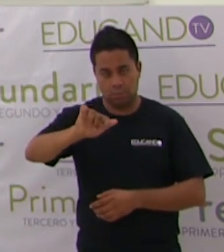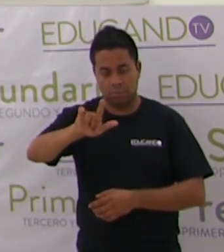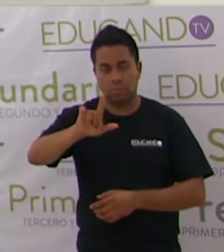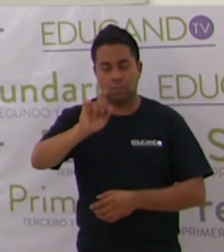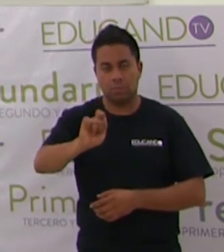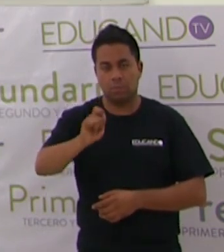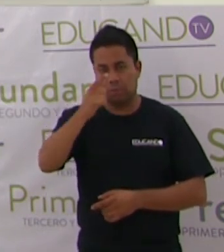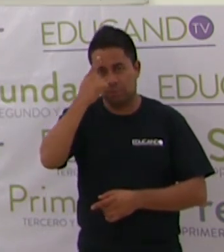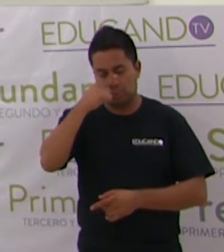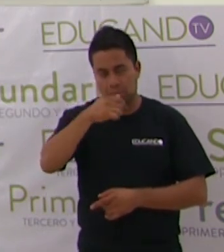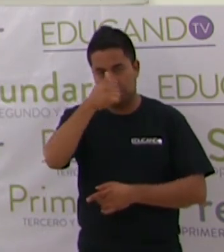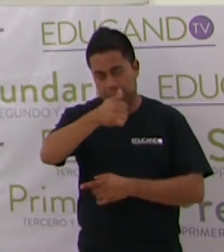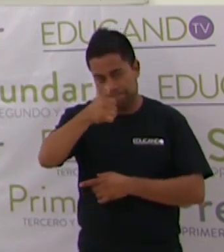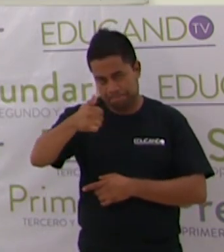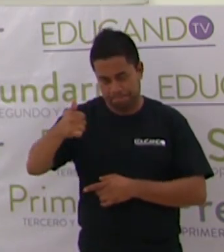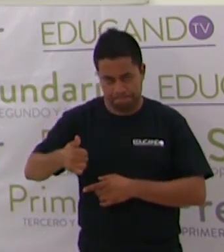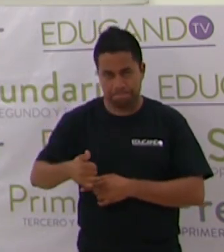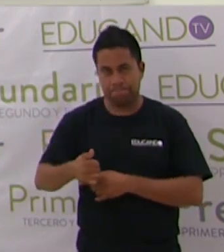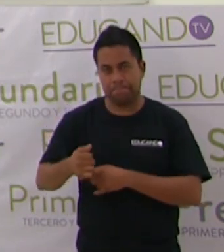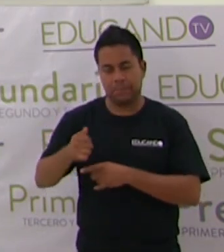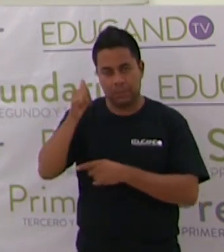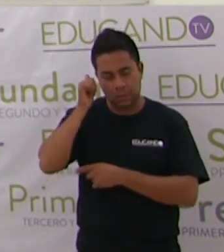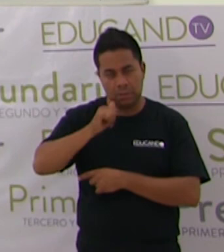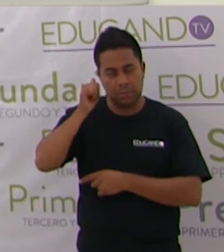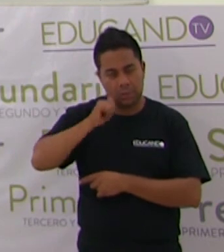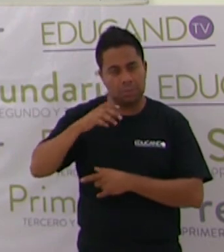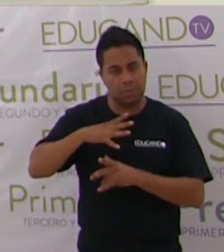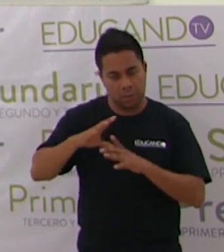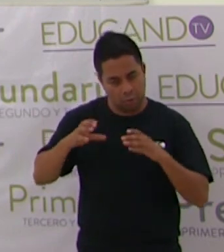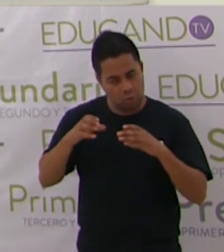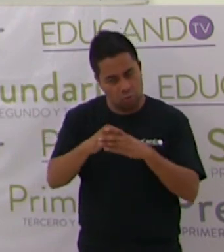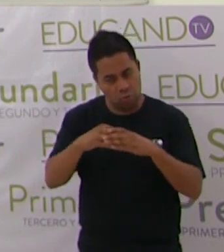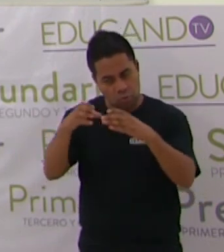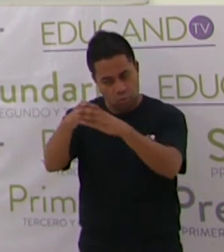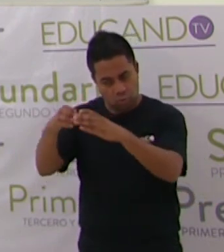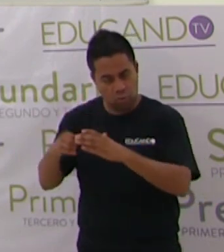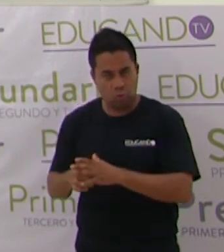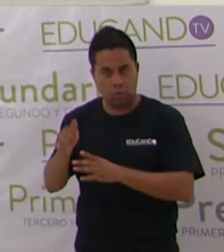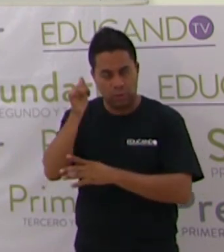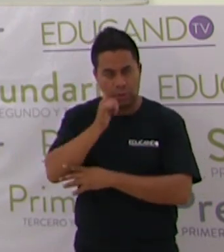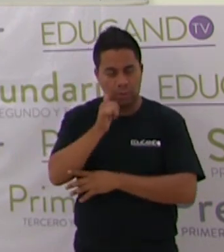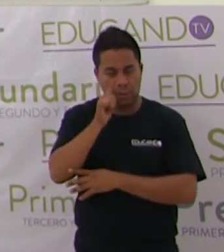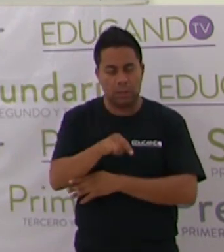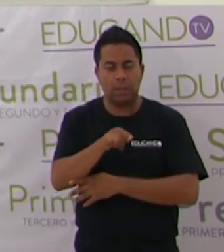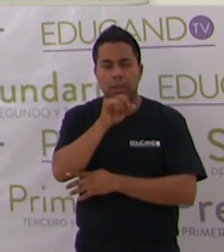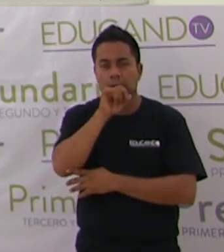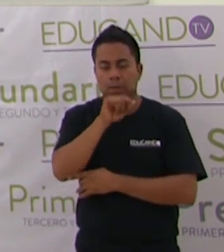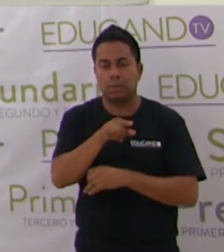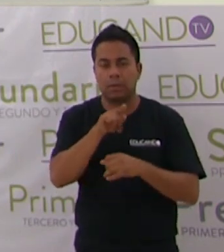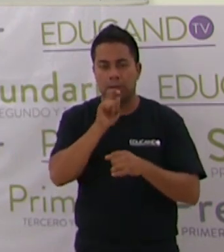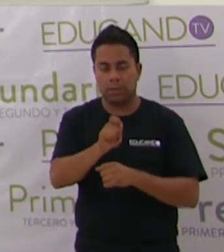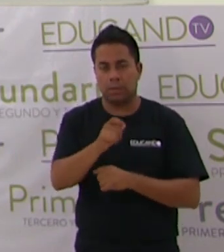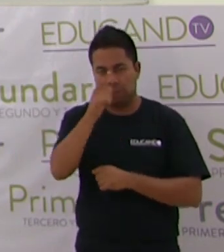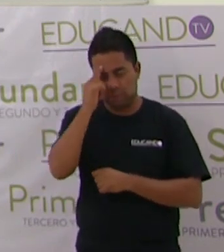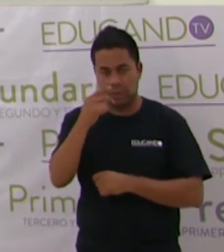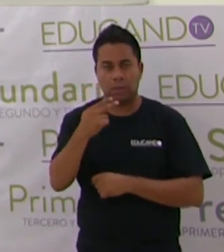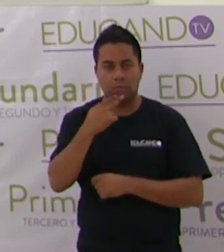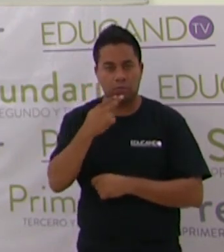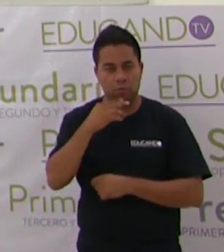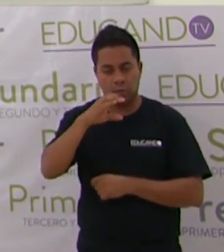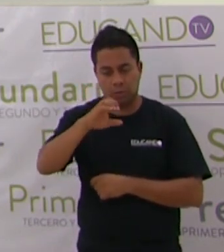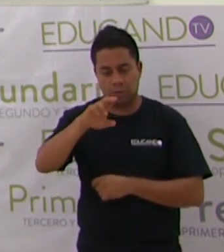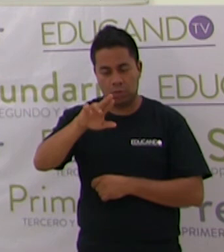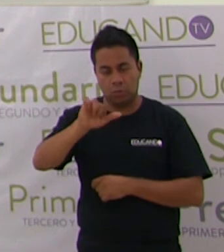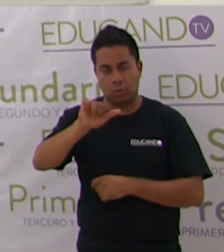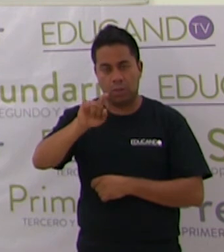es para cada uno de estos porque siempre existe conjuntos, en donde también las funciones